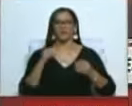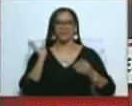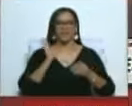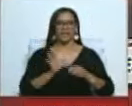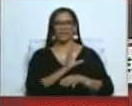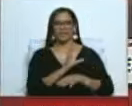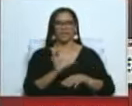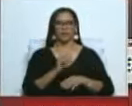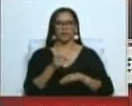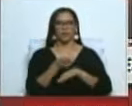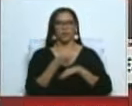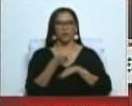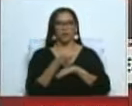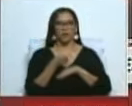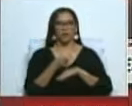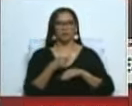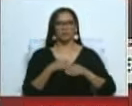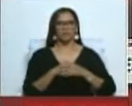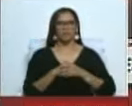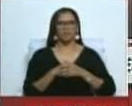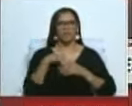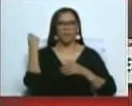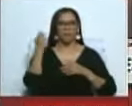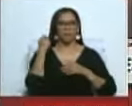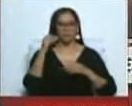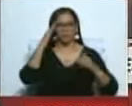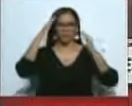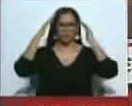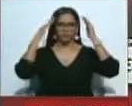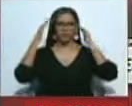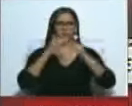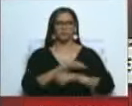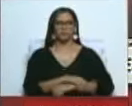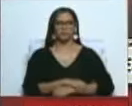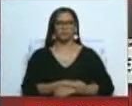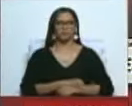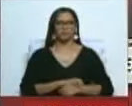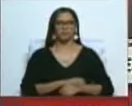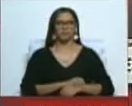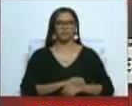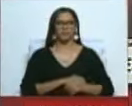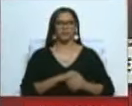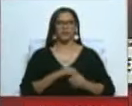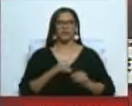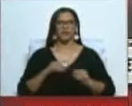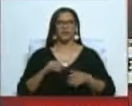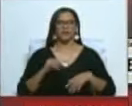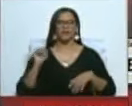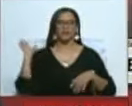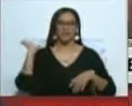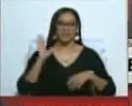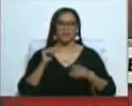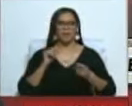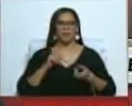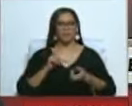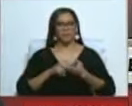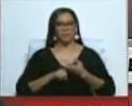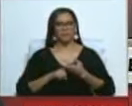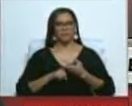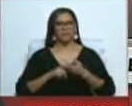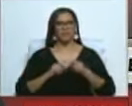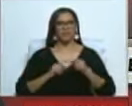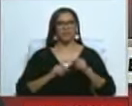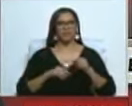venía el gobernador Eduardo Piñate, que te mandó saludos, venía Silita de copilota y